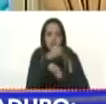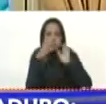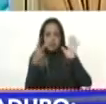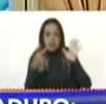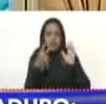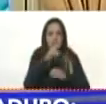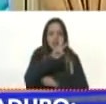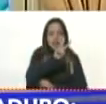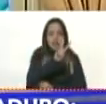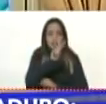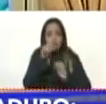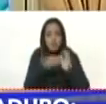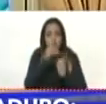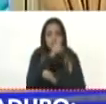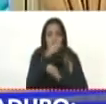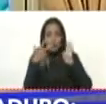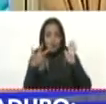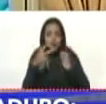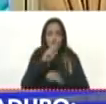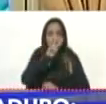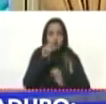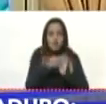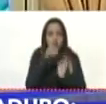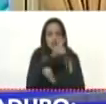18, 19, 20 y quién sabe.